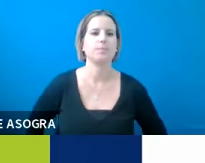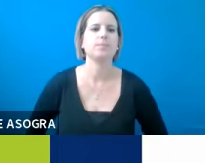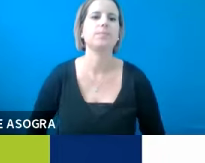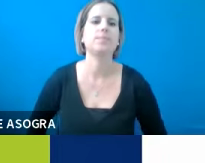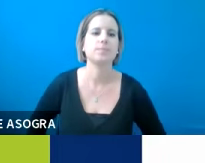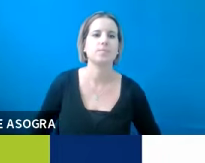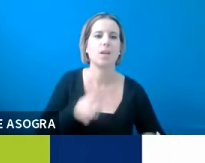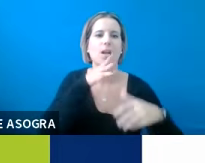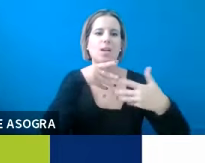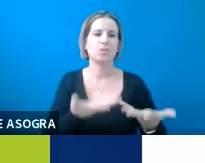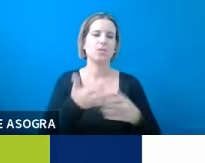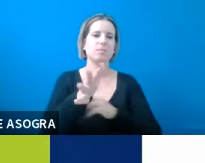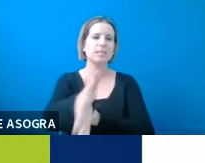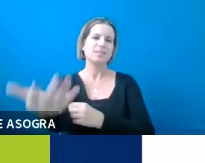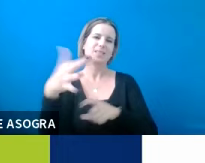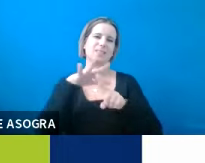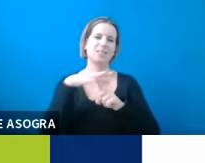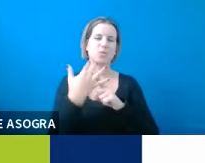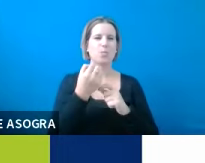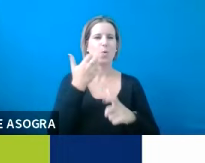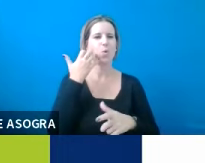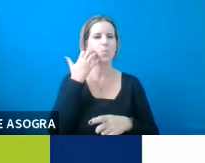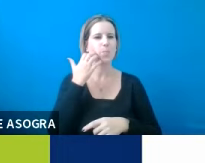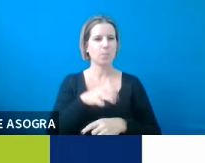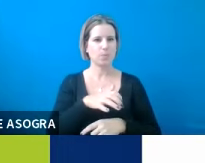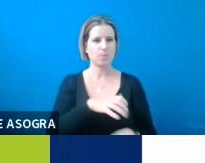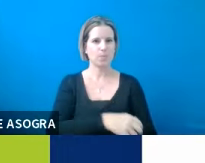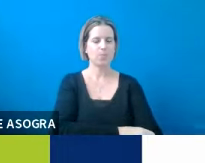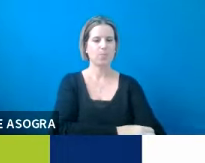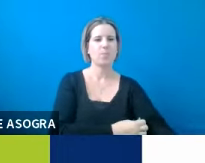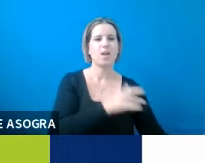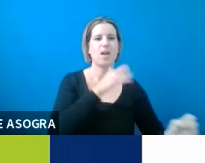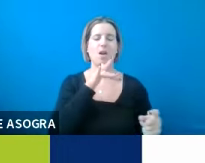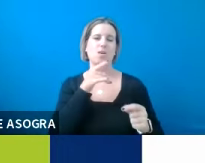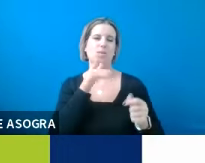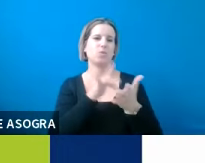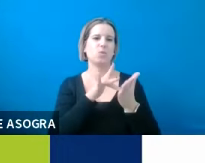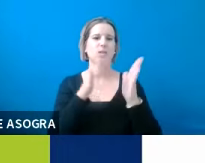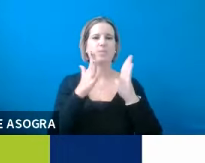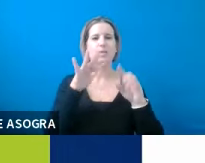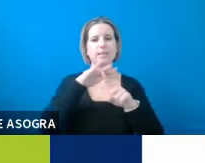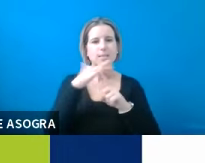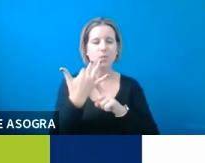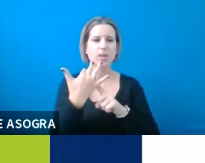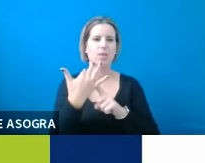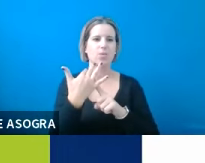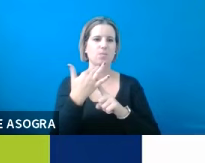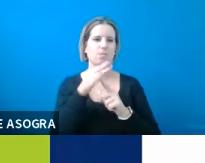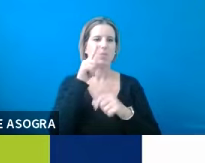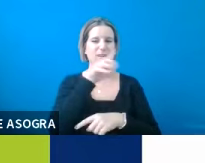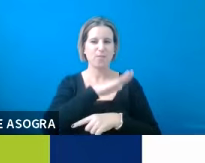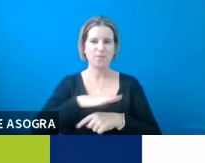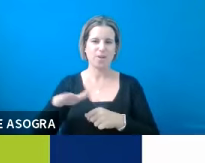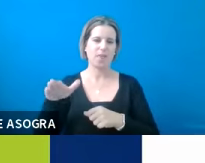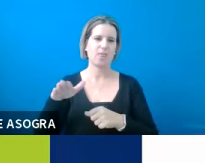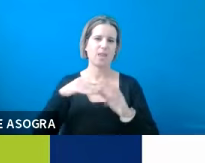Actualmente nos encontramos en una situación un poquito peculiar, estamos en una era donde la protección a la infancia se ha sufrido un boom,